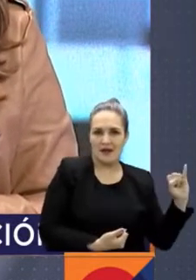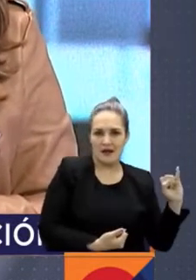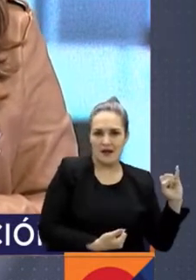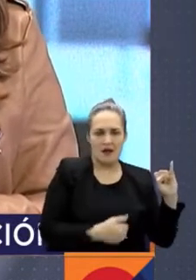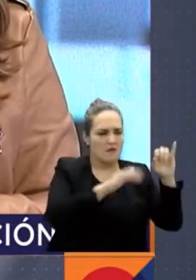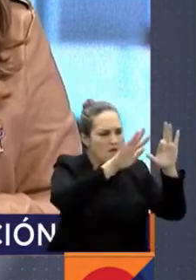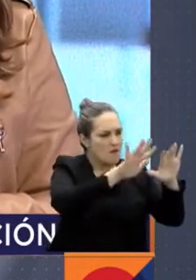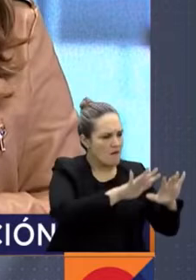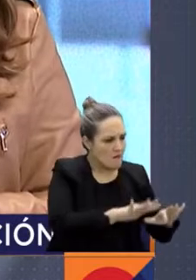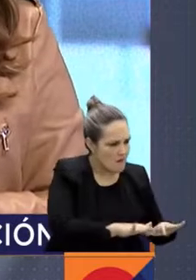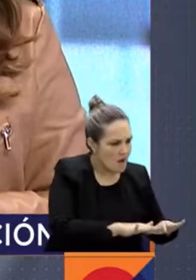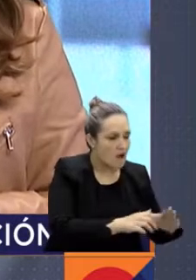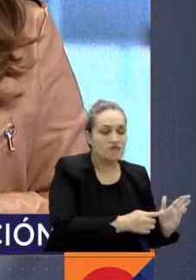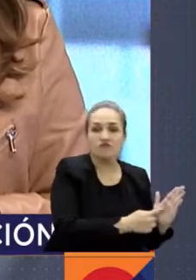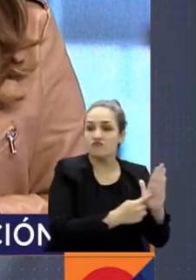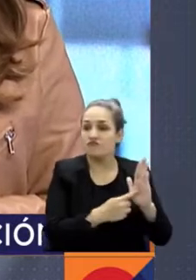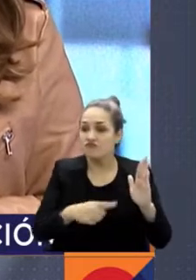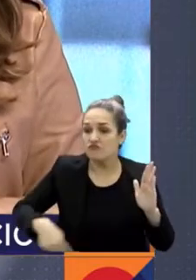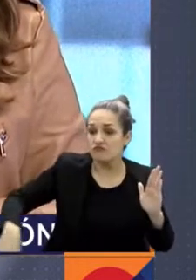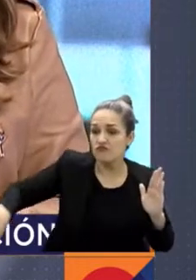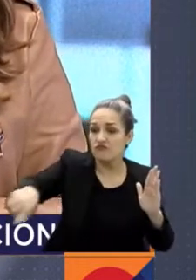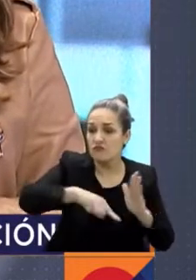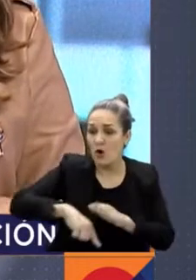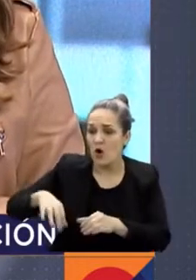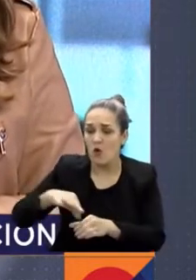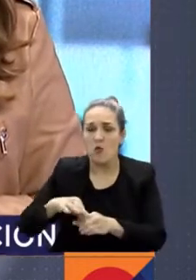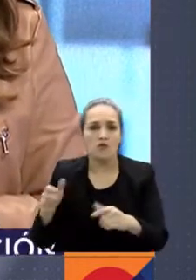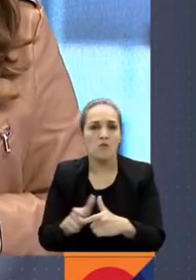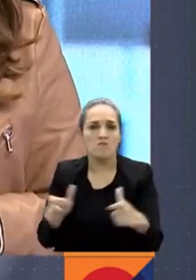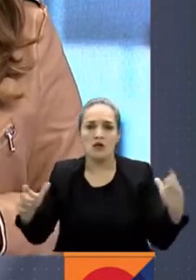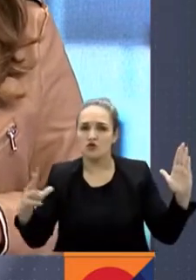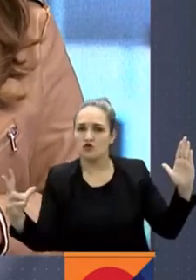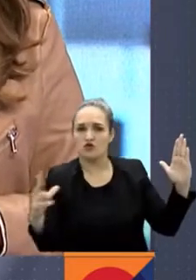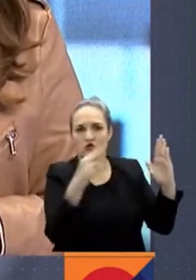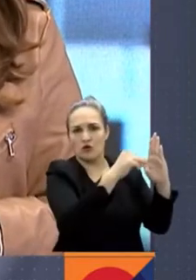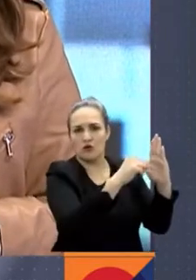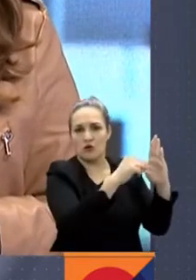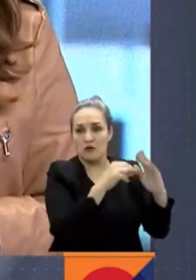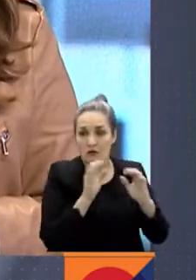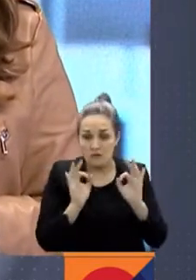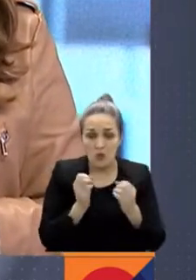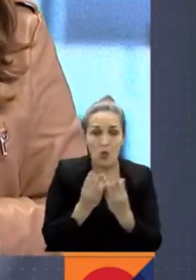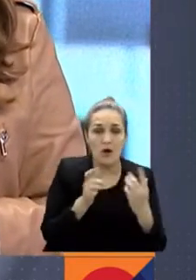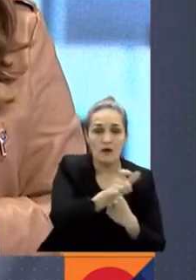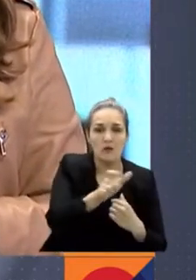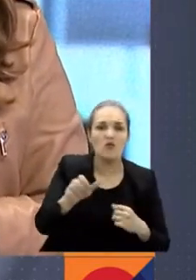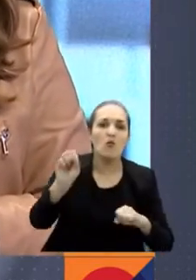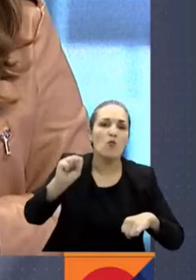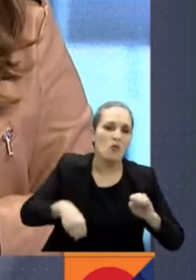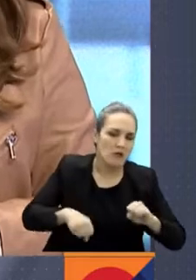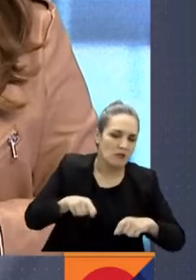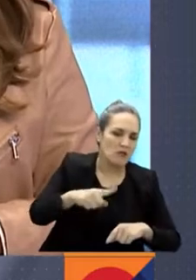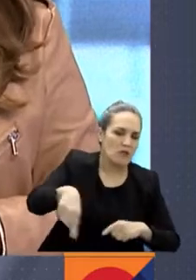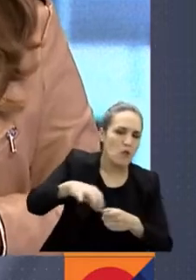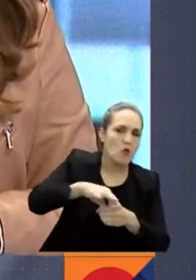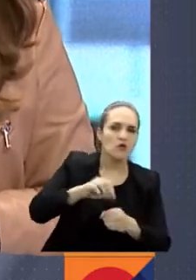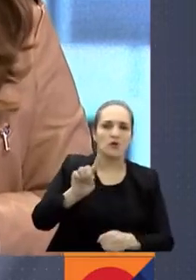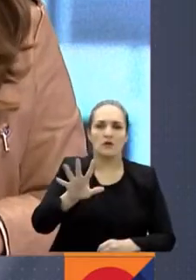en Chile. 15 millones de votantes fueron habilitados para ir a las urnas. Mónica García, buenas noches. Resultados a esta